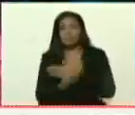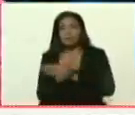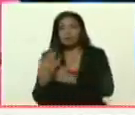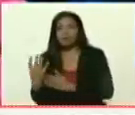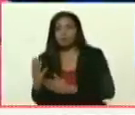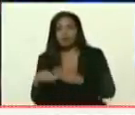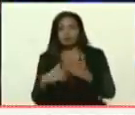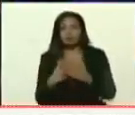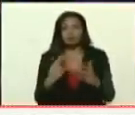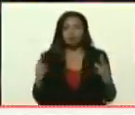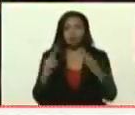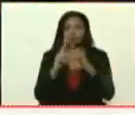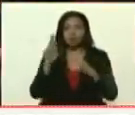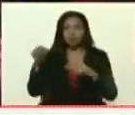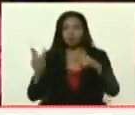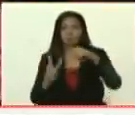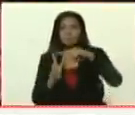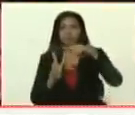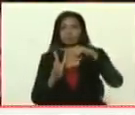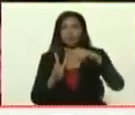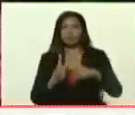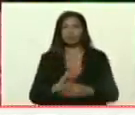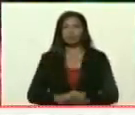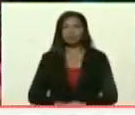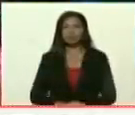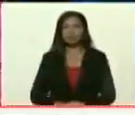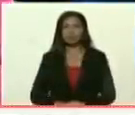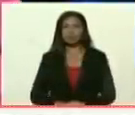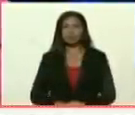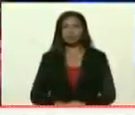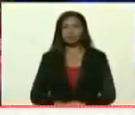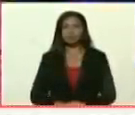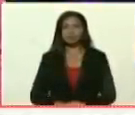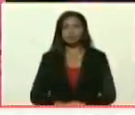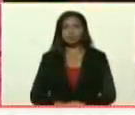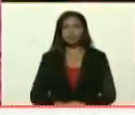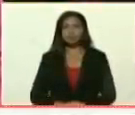Miraflores y con él vamos a retornar nuevamente a los espacios de la noticia con Julio y Josmari. Adelante.